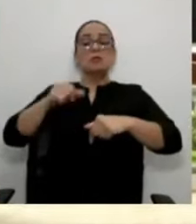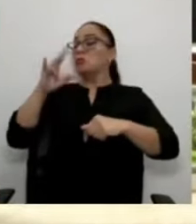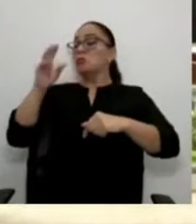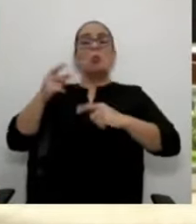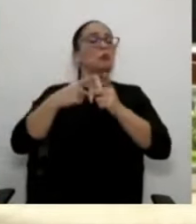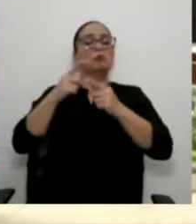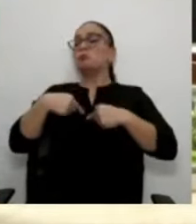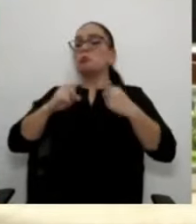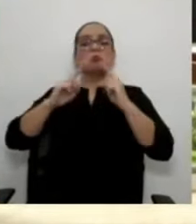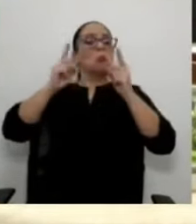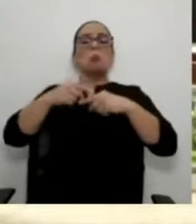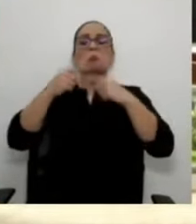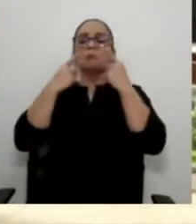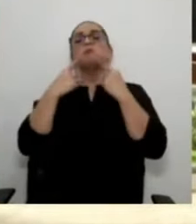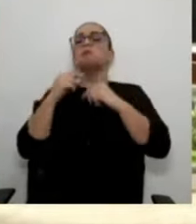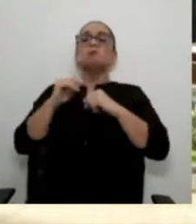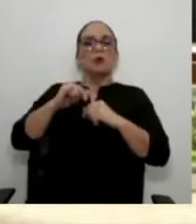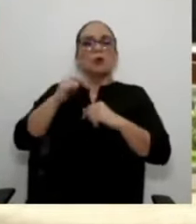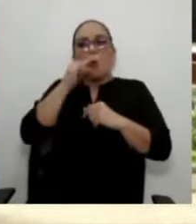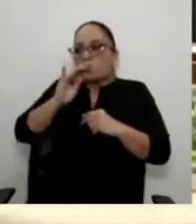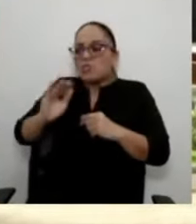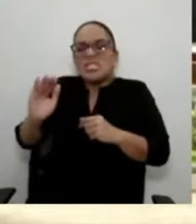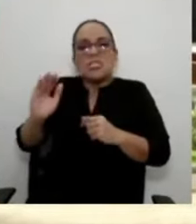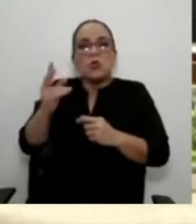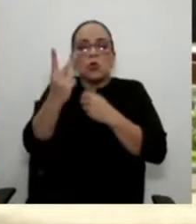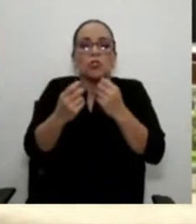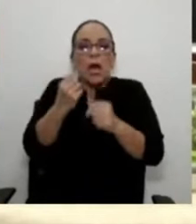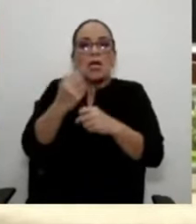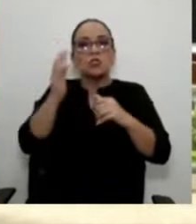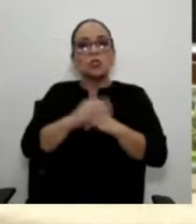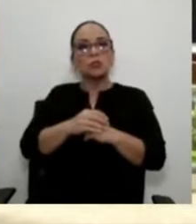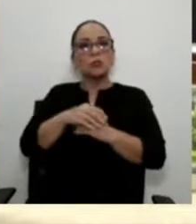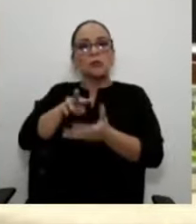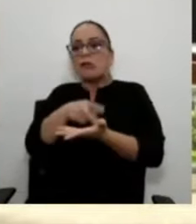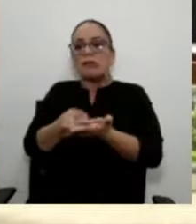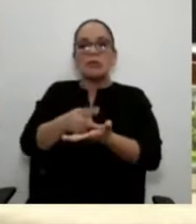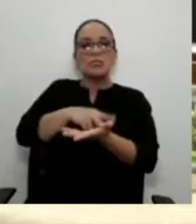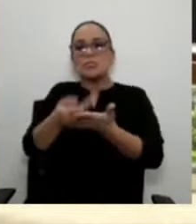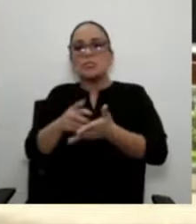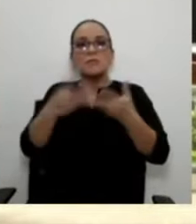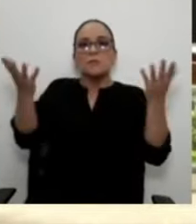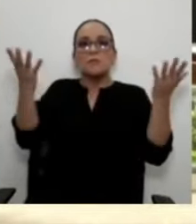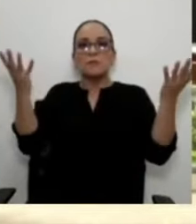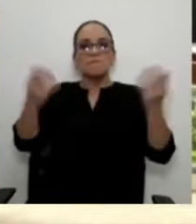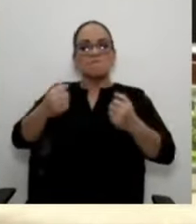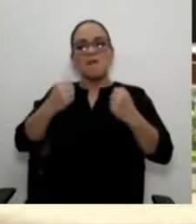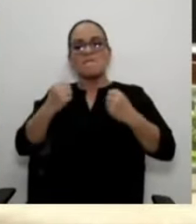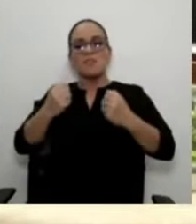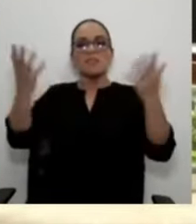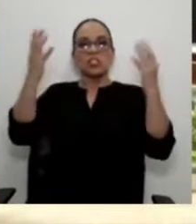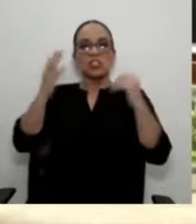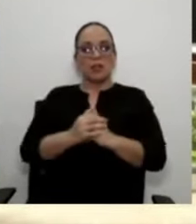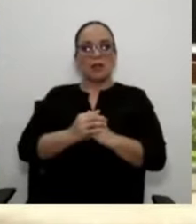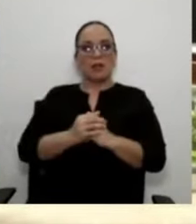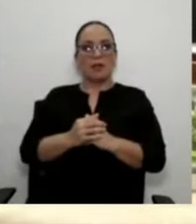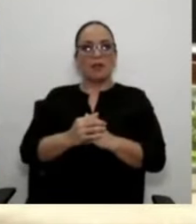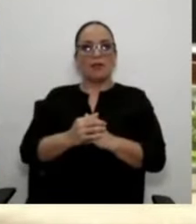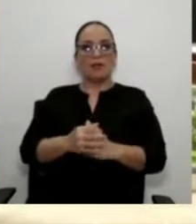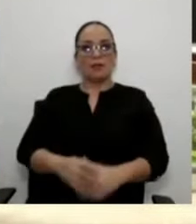yo no voy. Como un chiquito de 2 años tirándose un berrinche.